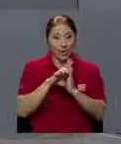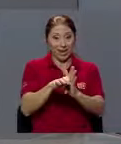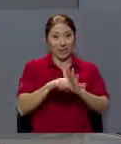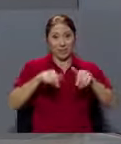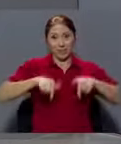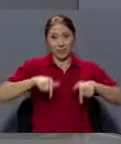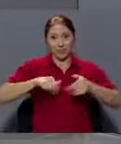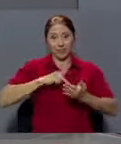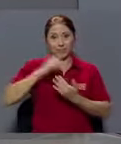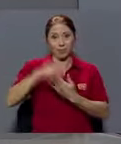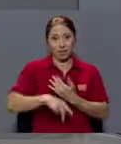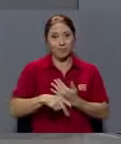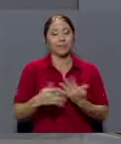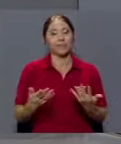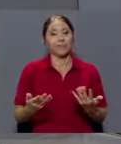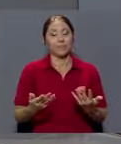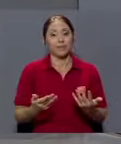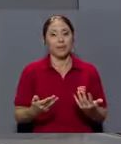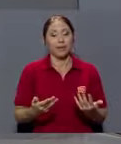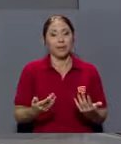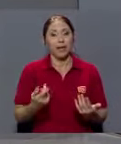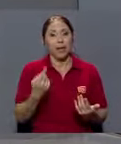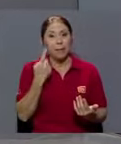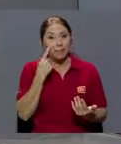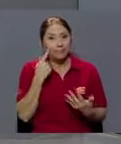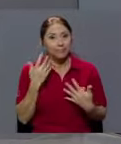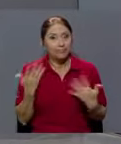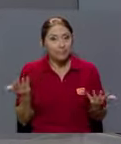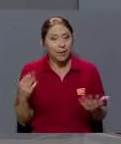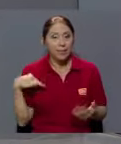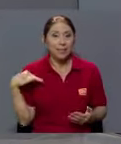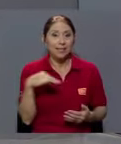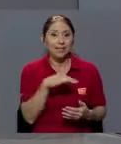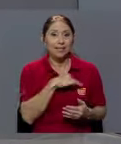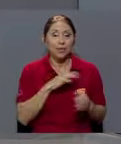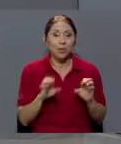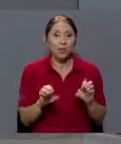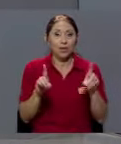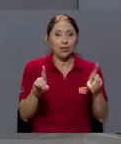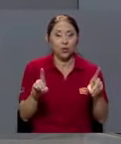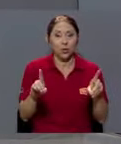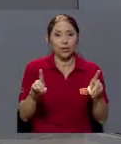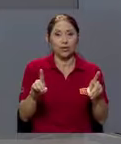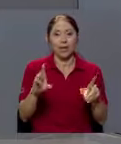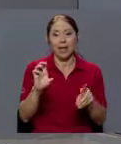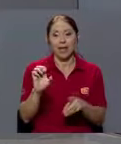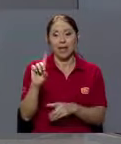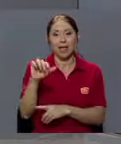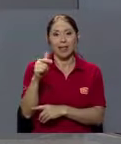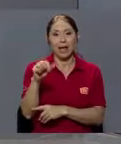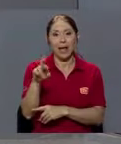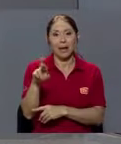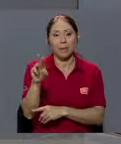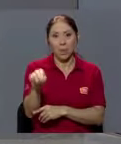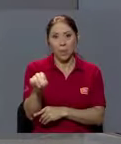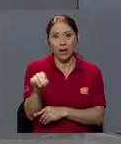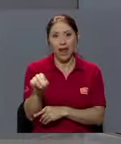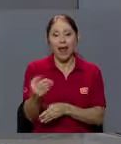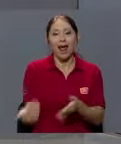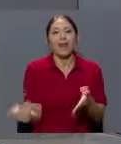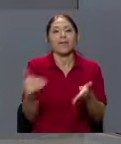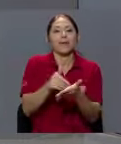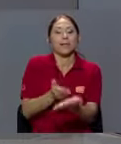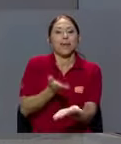también llevaron al ministro de Educación, a Edgar Mora, a replantear el tema, ¿verdad? Con una frase que